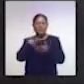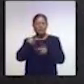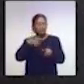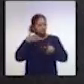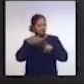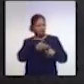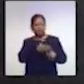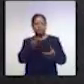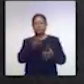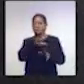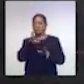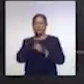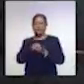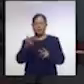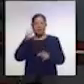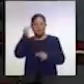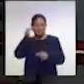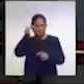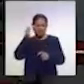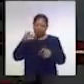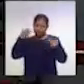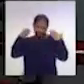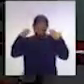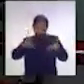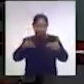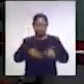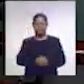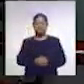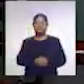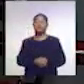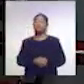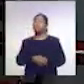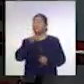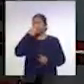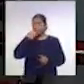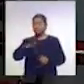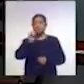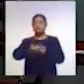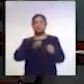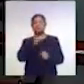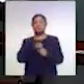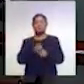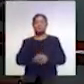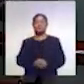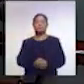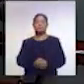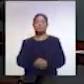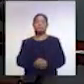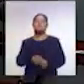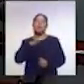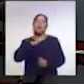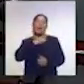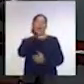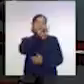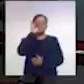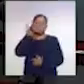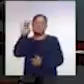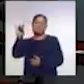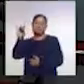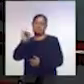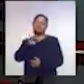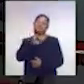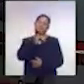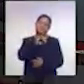tiempo completo a la maestría. Bien, pues imagínense nada más, qué gran oportunidad. Y entonces, pues hay una selección, ¿no? Sí, así